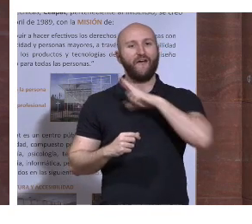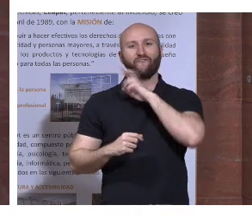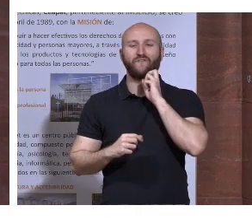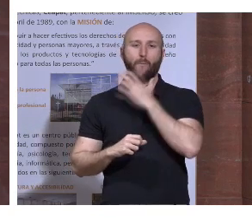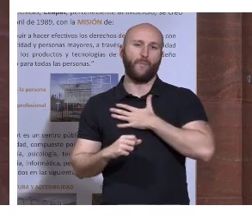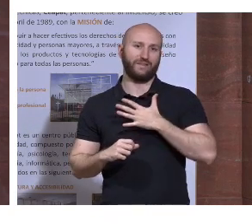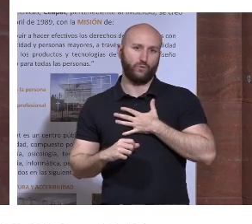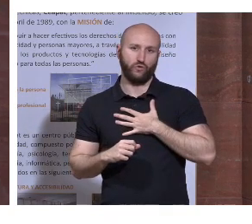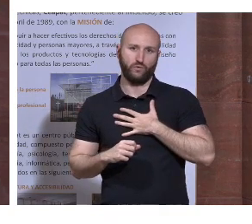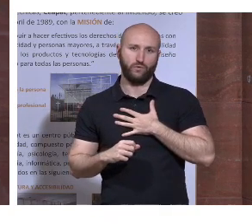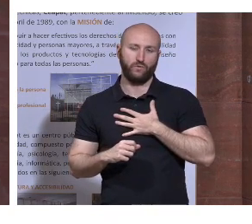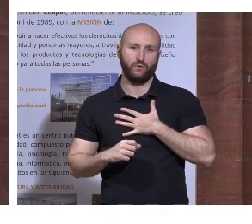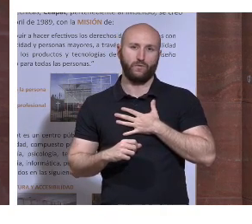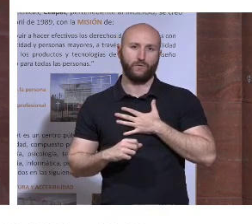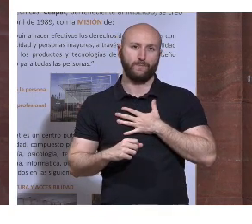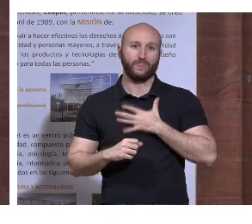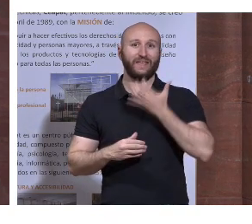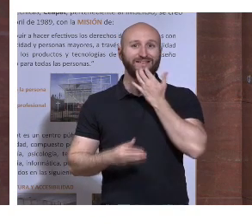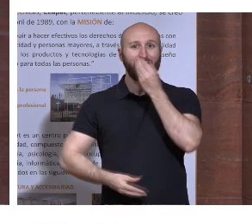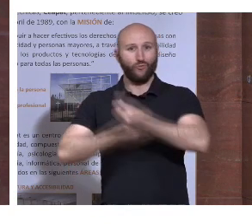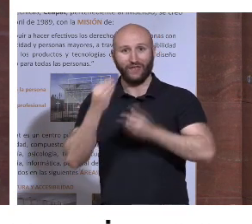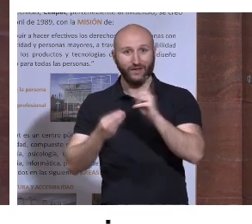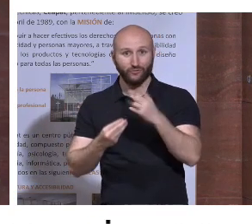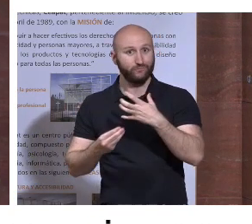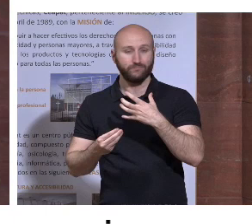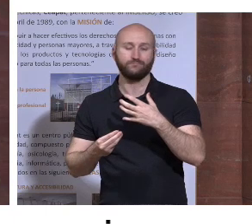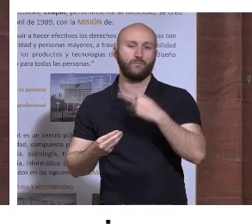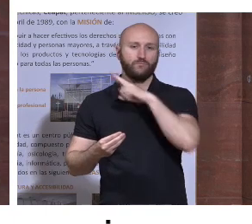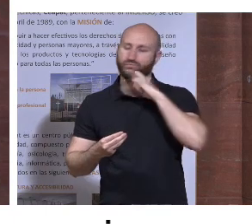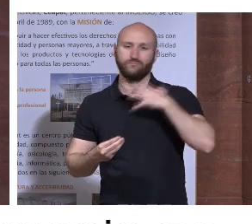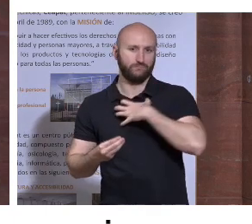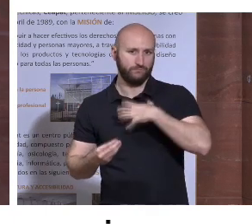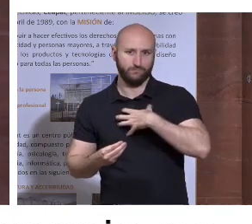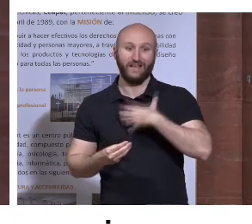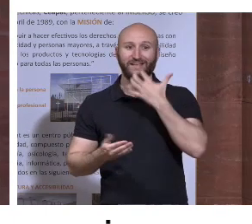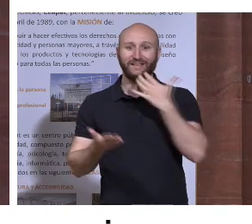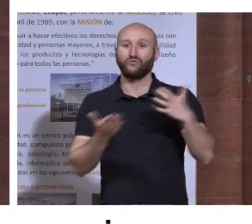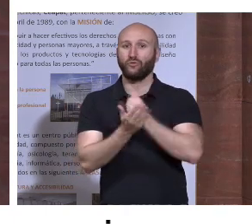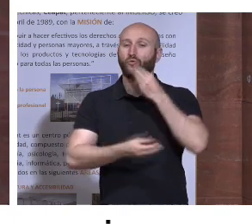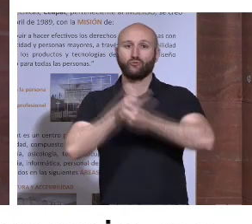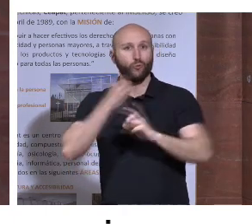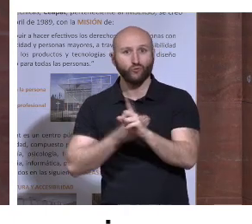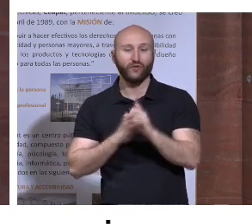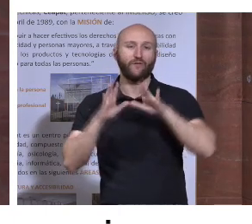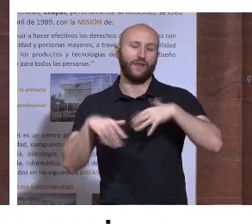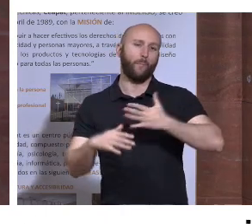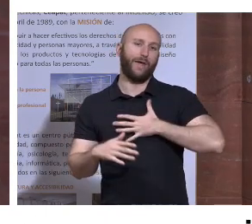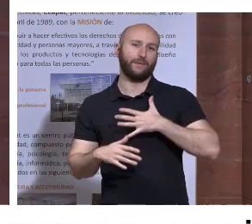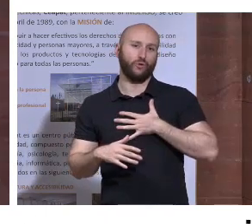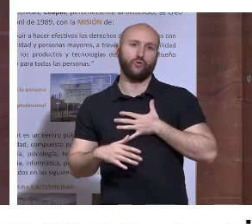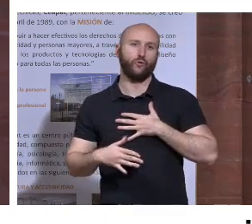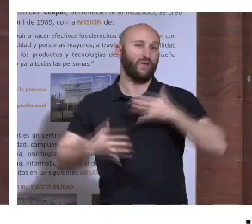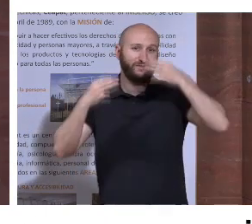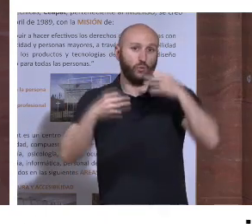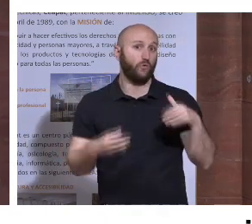El patrimonio no se puede conservar si no lo utilizamos. Y si no lo utilizamos todos, pues ese patrimonio seguramente el